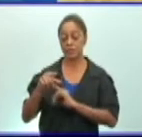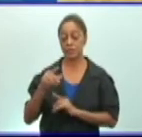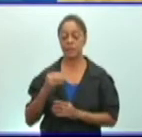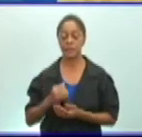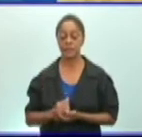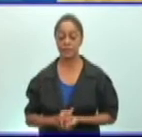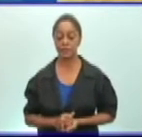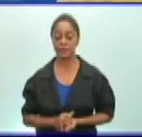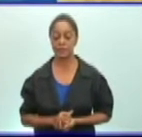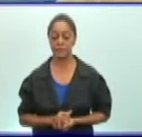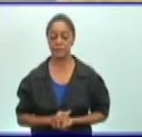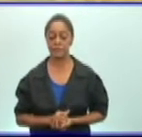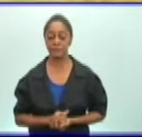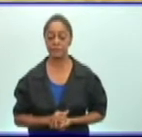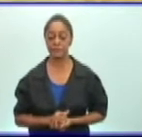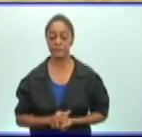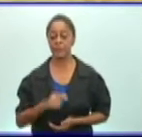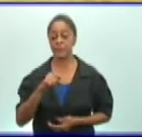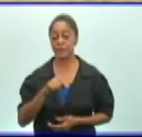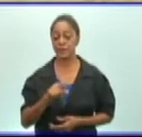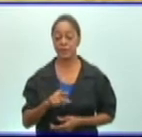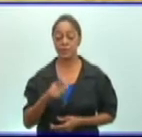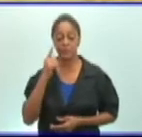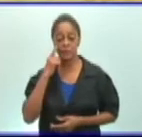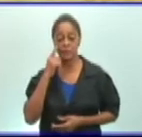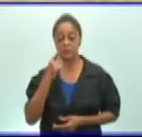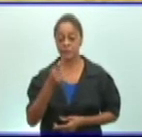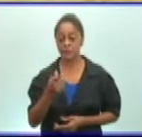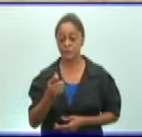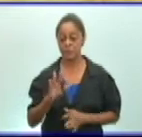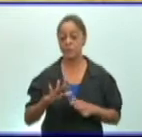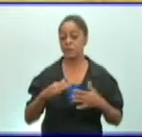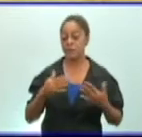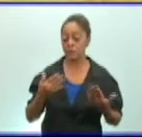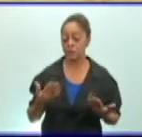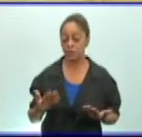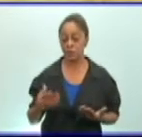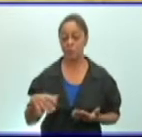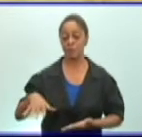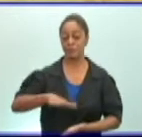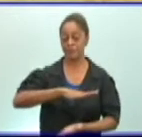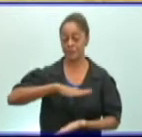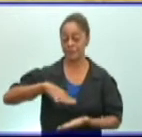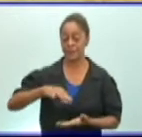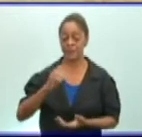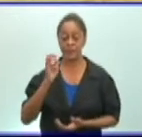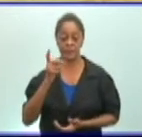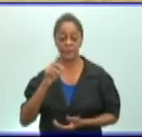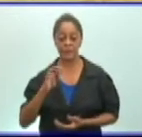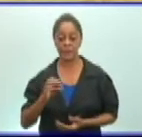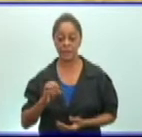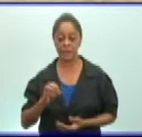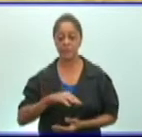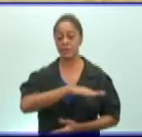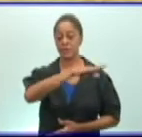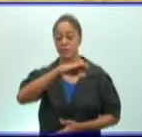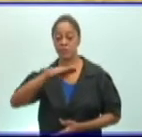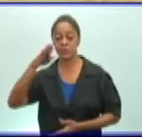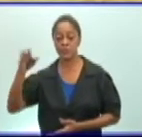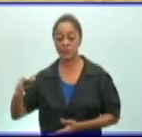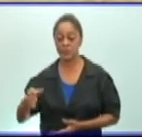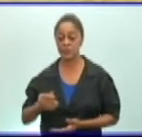antiguo. Ahí ustedes están observando cómo el relieve de Grecia es un relieve